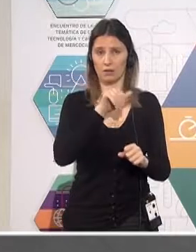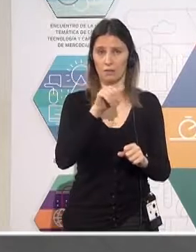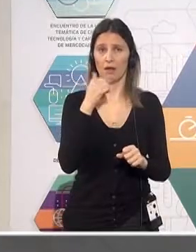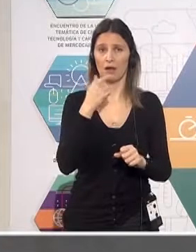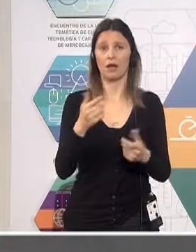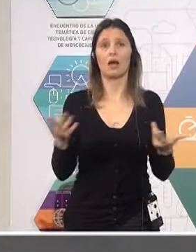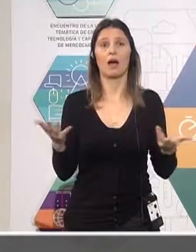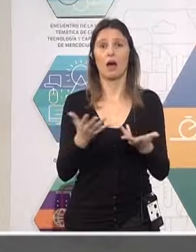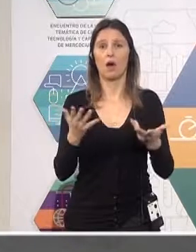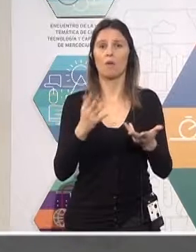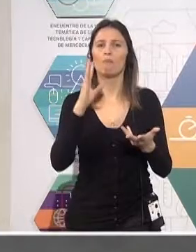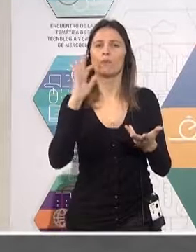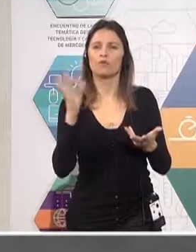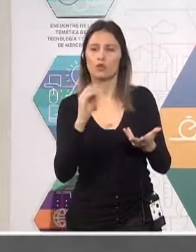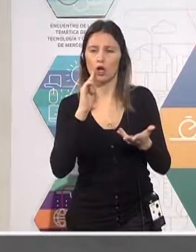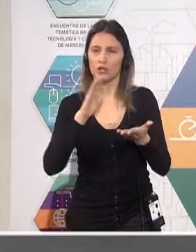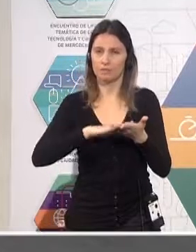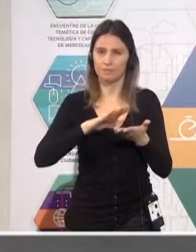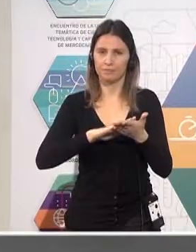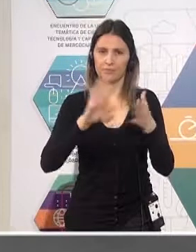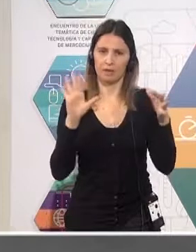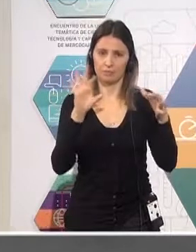carga barco un piloto que interconecta